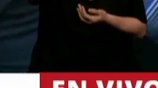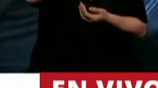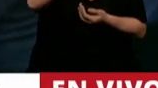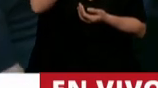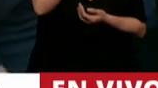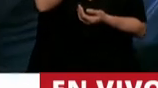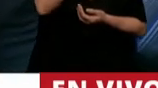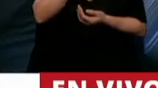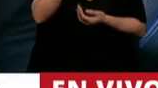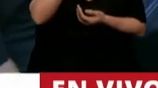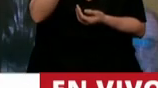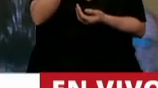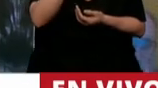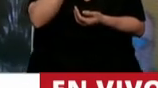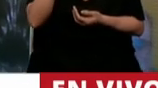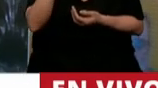Marciota.